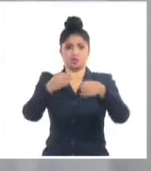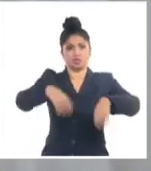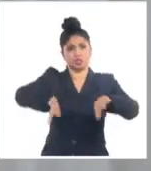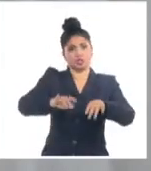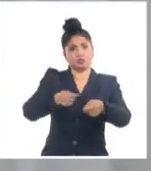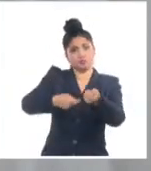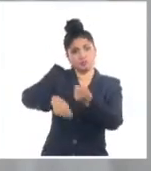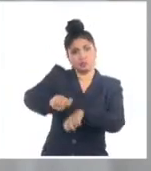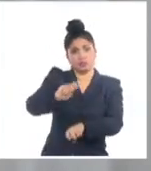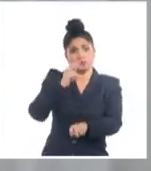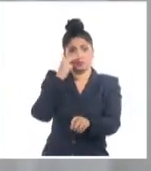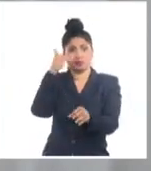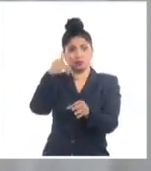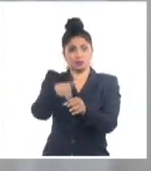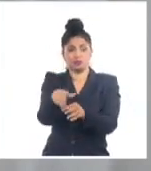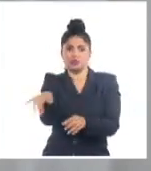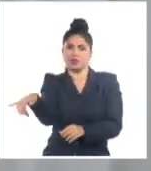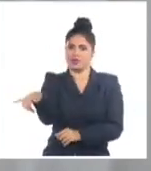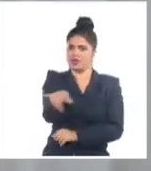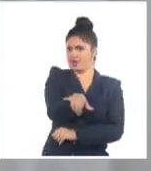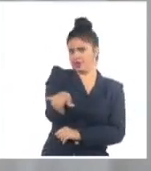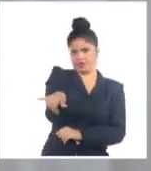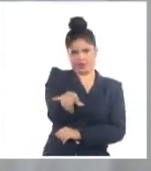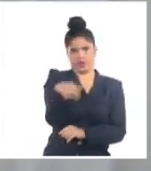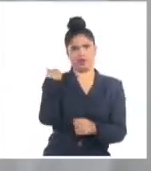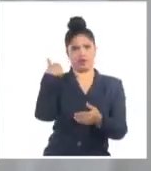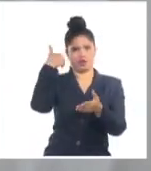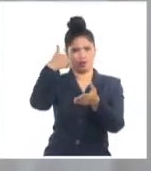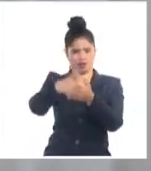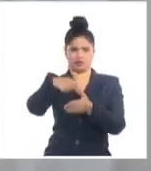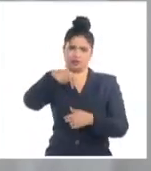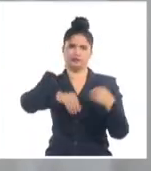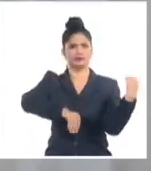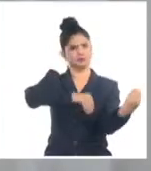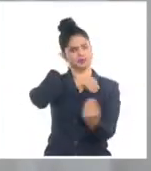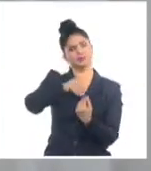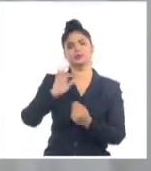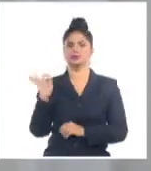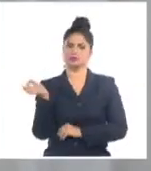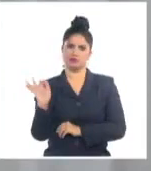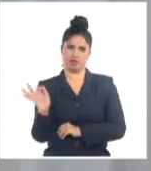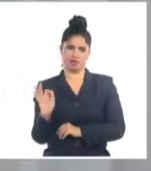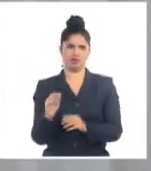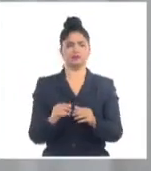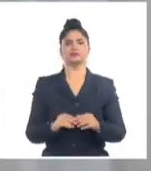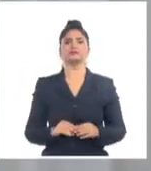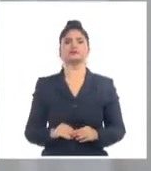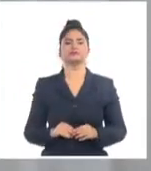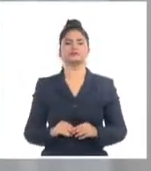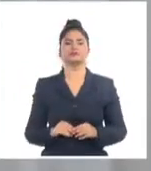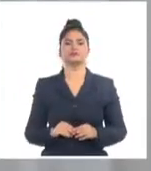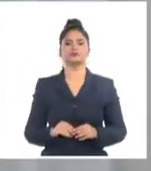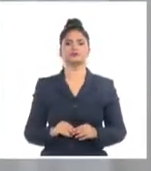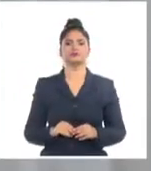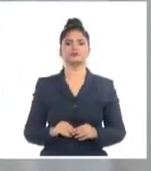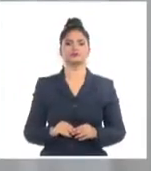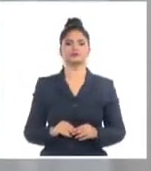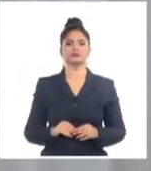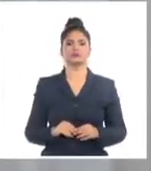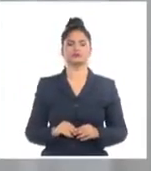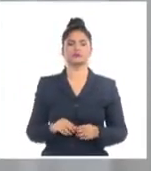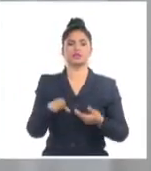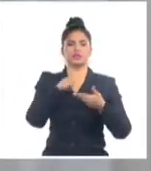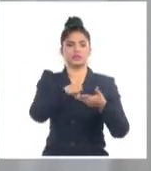se mantienen a los niveles que realizamos hasta el momento. Por tanto, no va a haber una paralización en los servicios